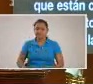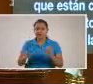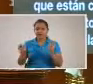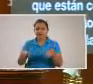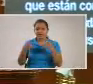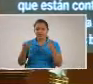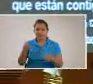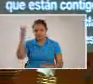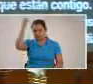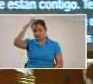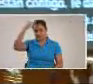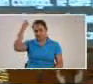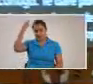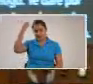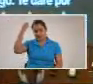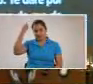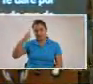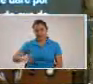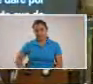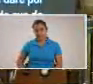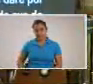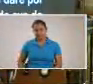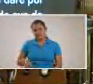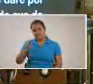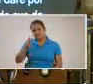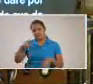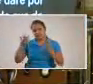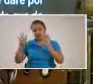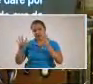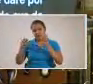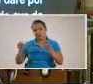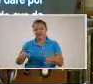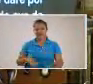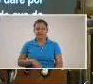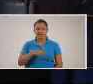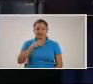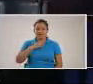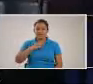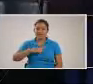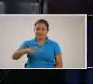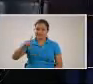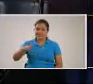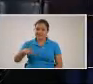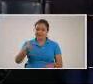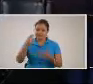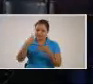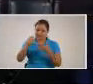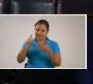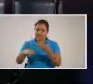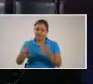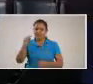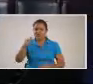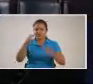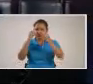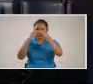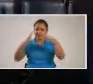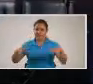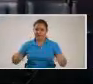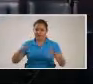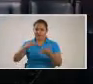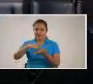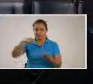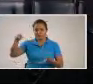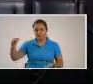Ezequiel 39, de alguna forma, está describiendo ese evento, esa derrota de las